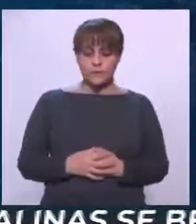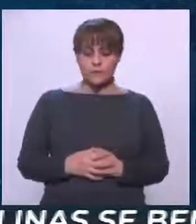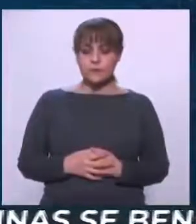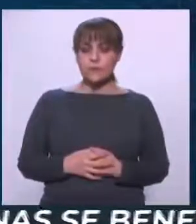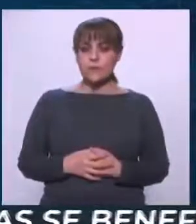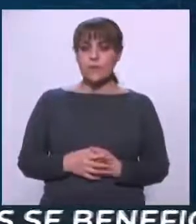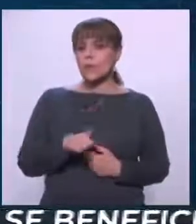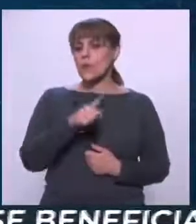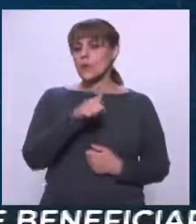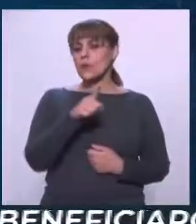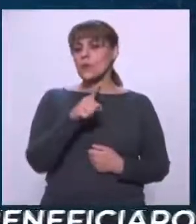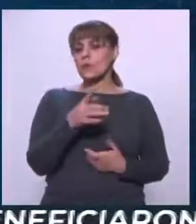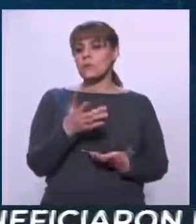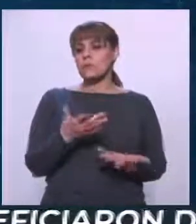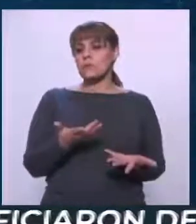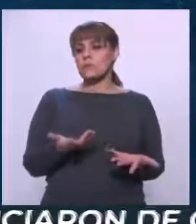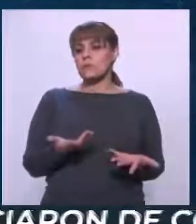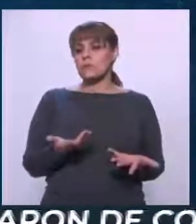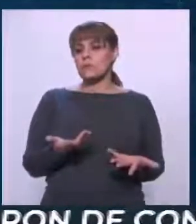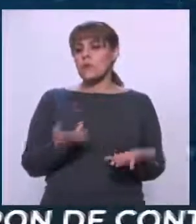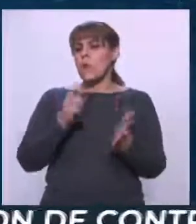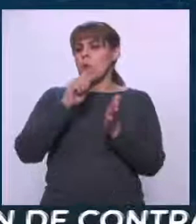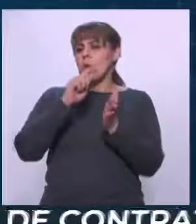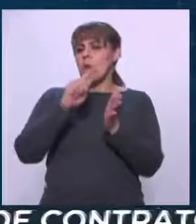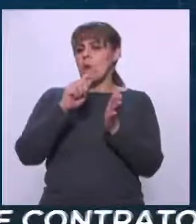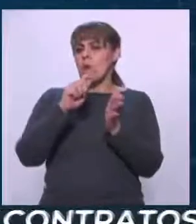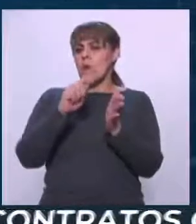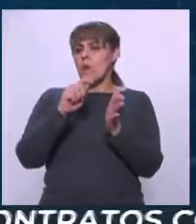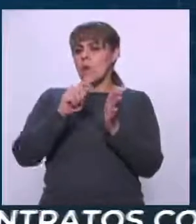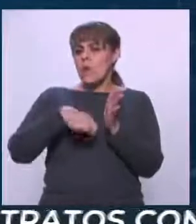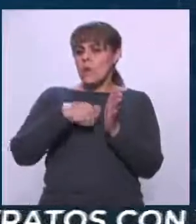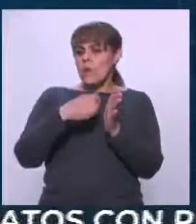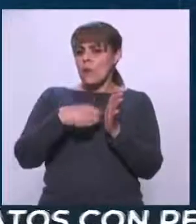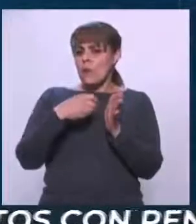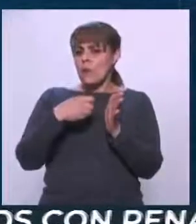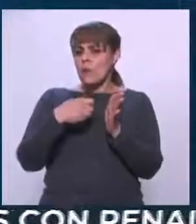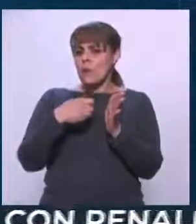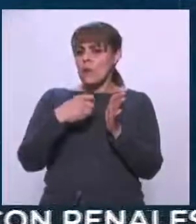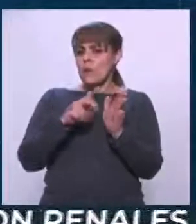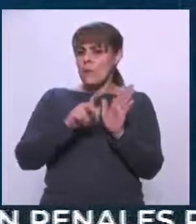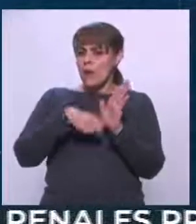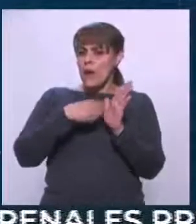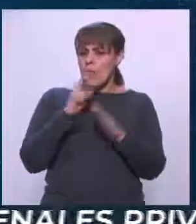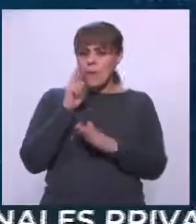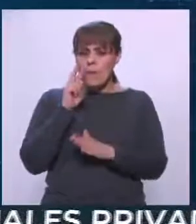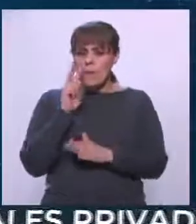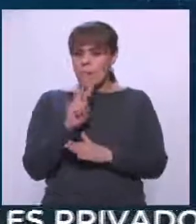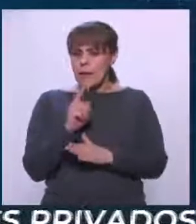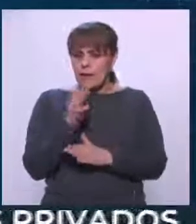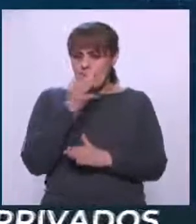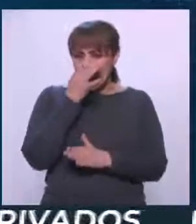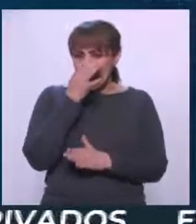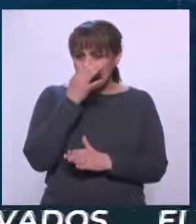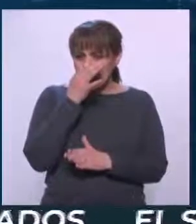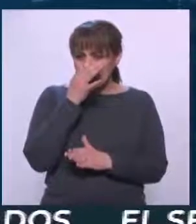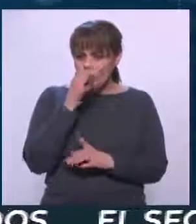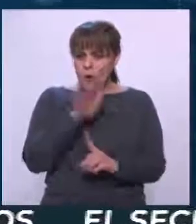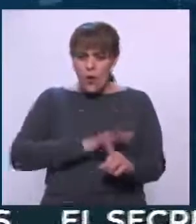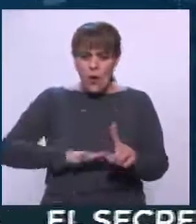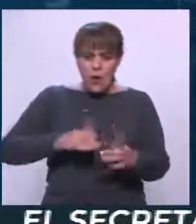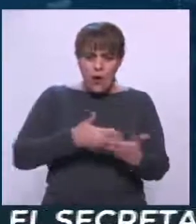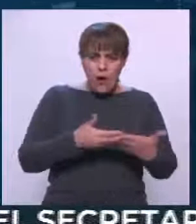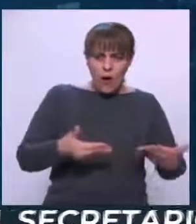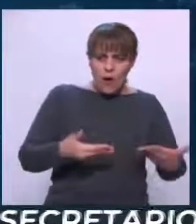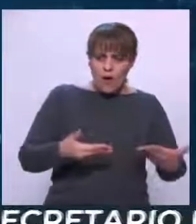¿qué nos dice un documento como el que estamos a punto de ver de lo que es nuestra realidad actual? Mari